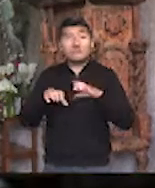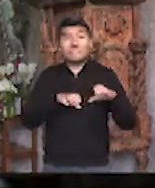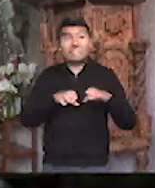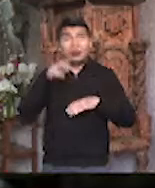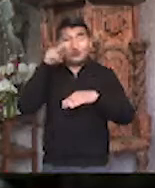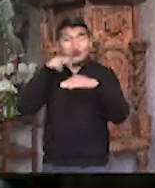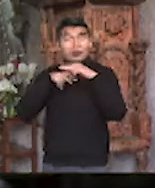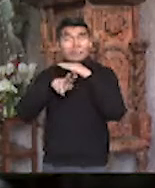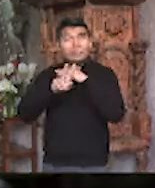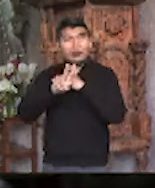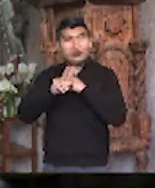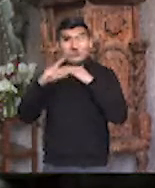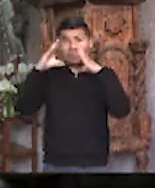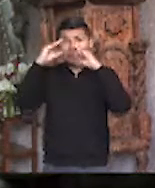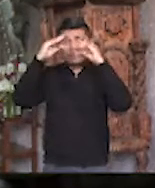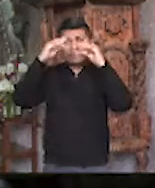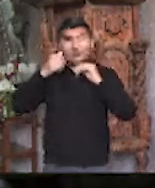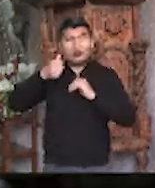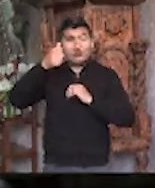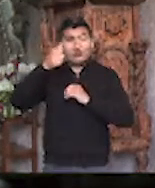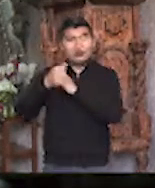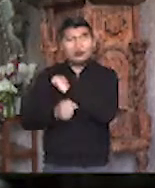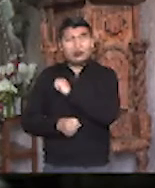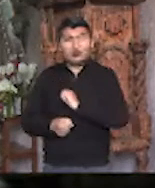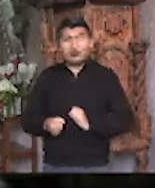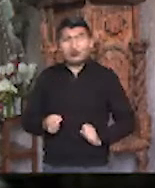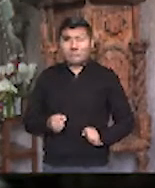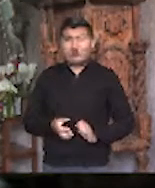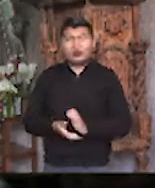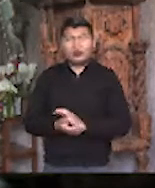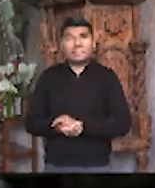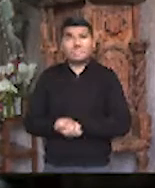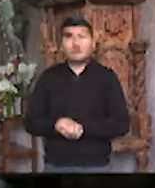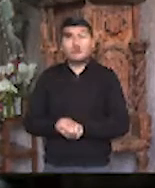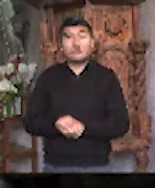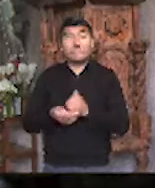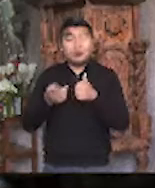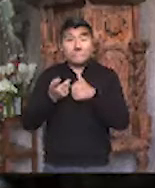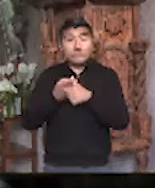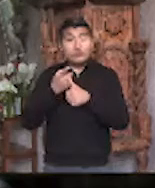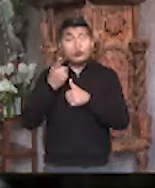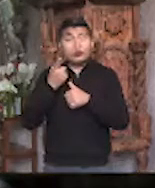profeta el maestro y el señor primero